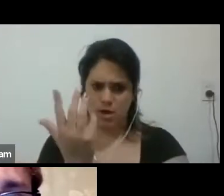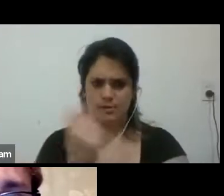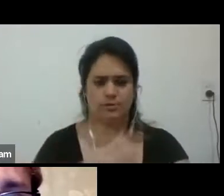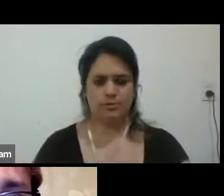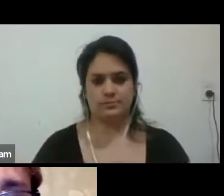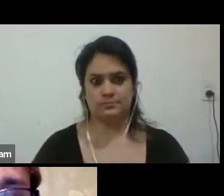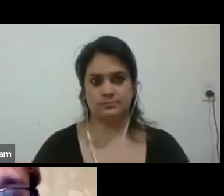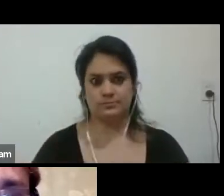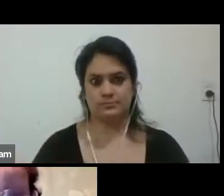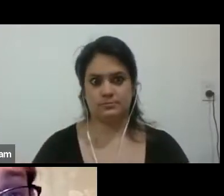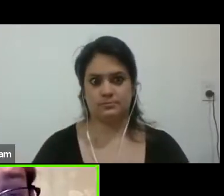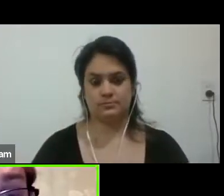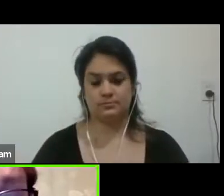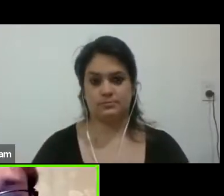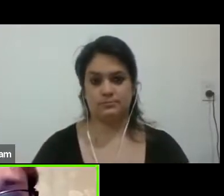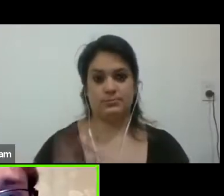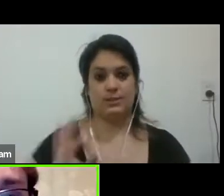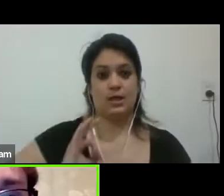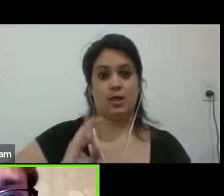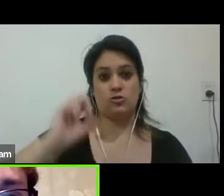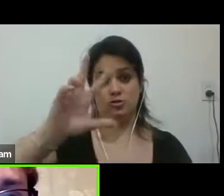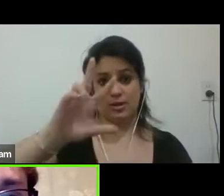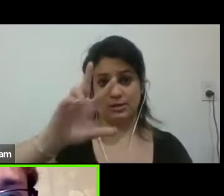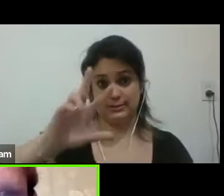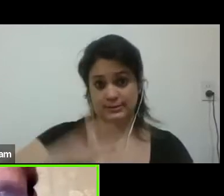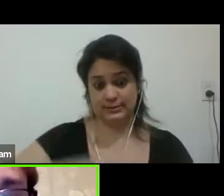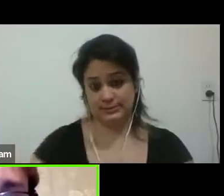carrera tres años